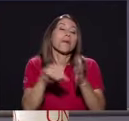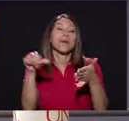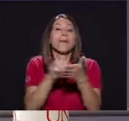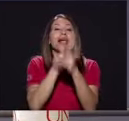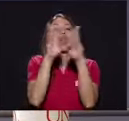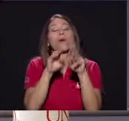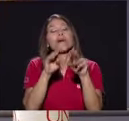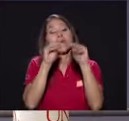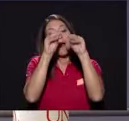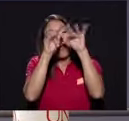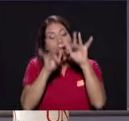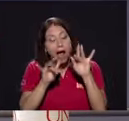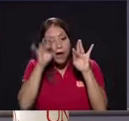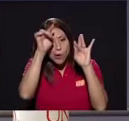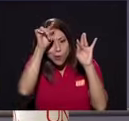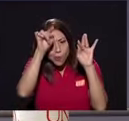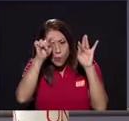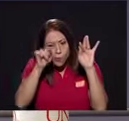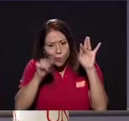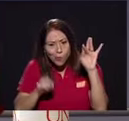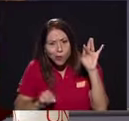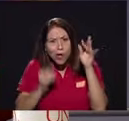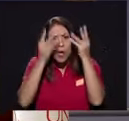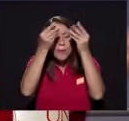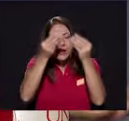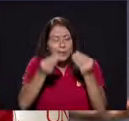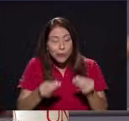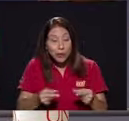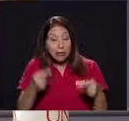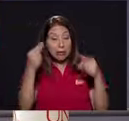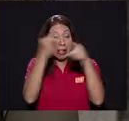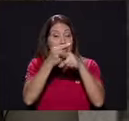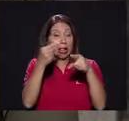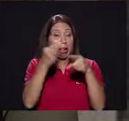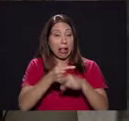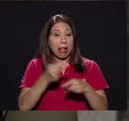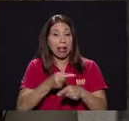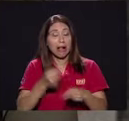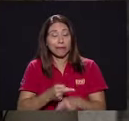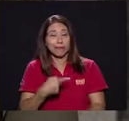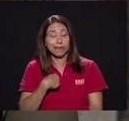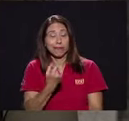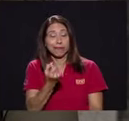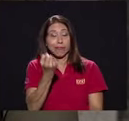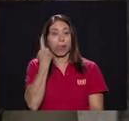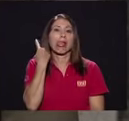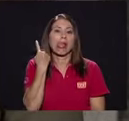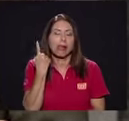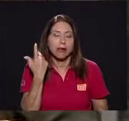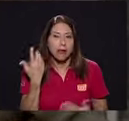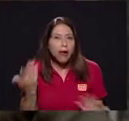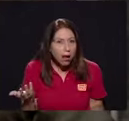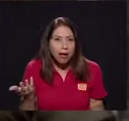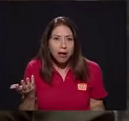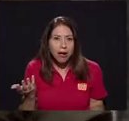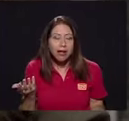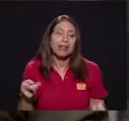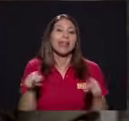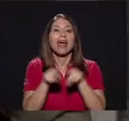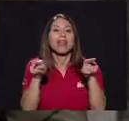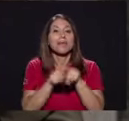a un sitio donde encontrás, no sé, un presupuesto ahí con un sinfín de rublos y un montón de números? Y además